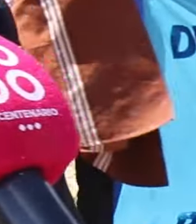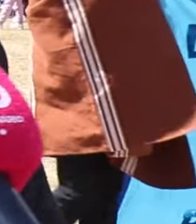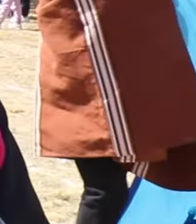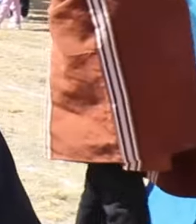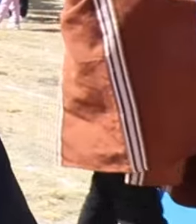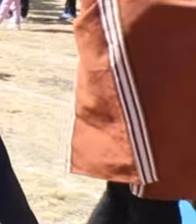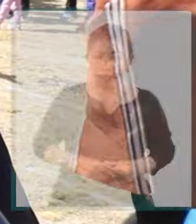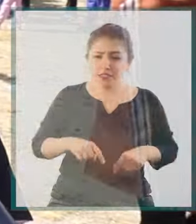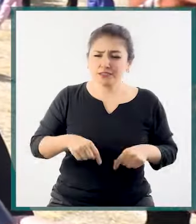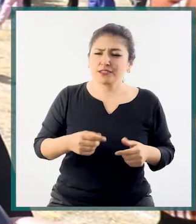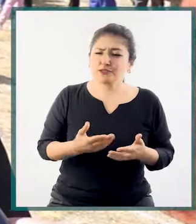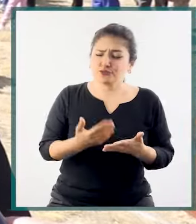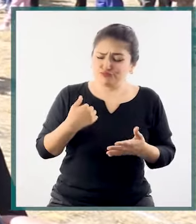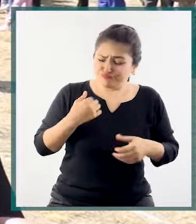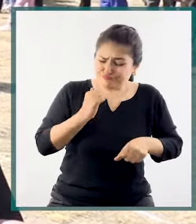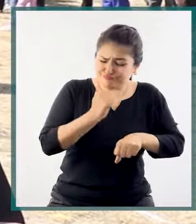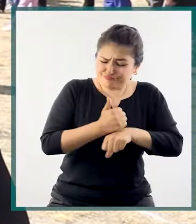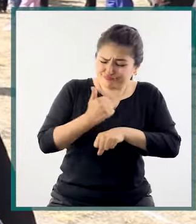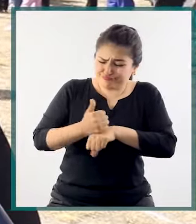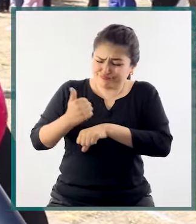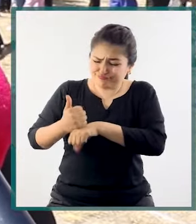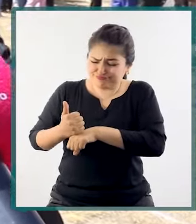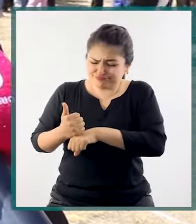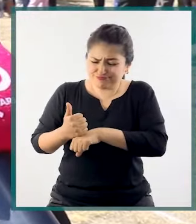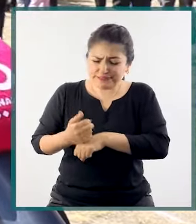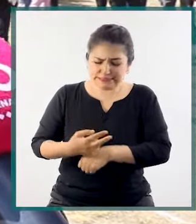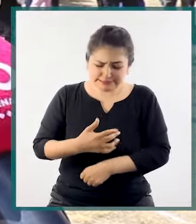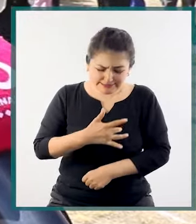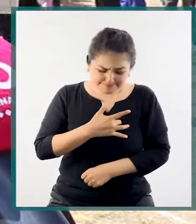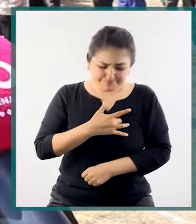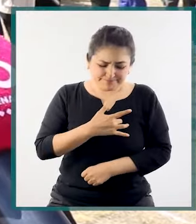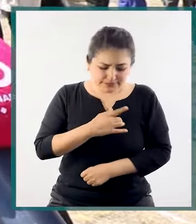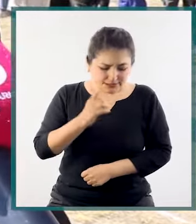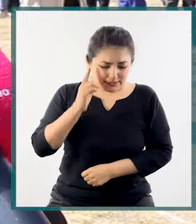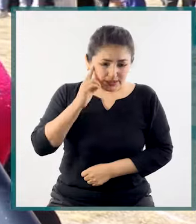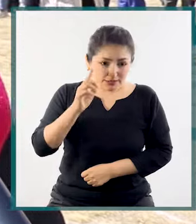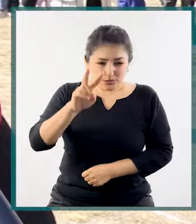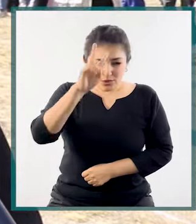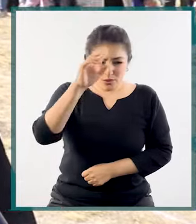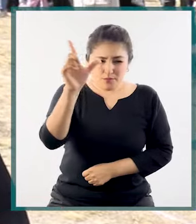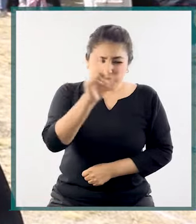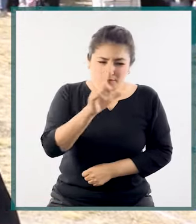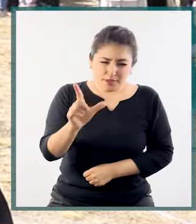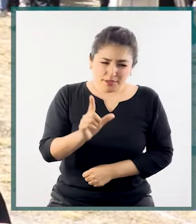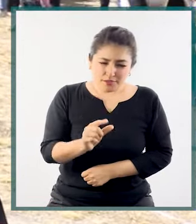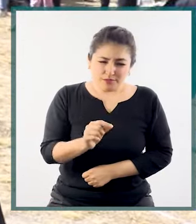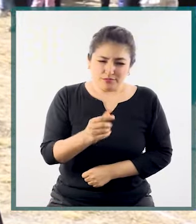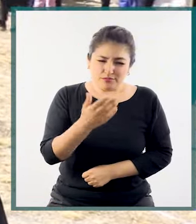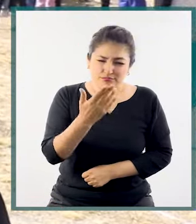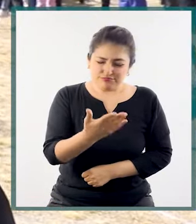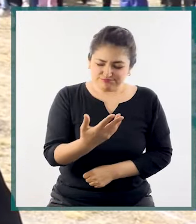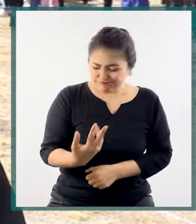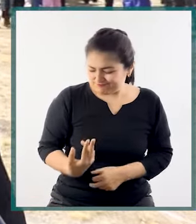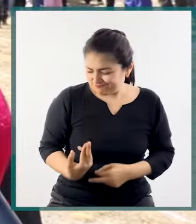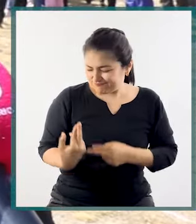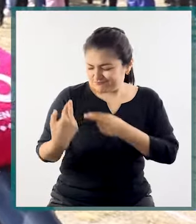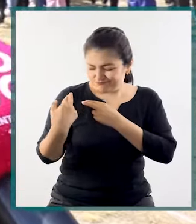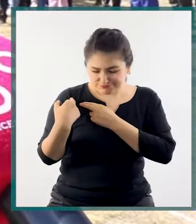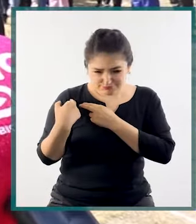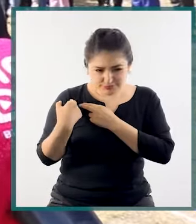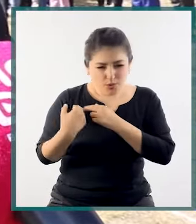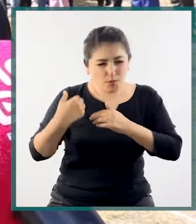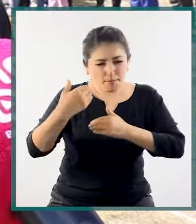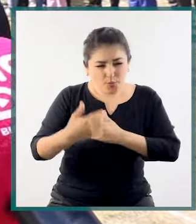Bueno, nosotros nos sentimos como autoridades más comprometidos con el patriotismo, con el civismo, también